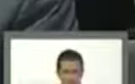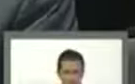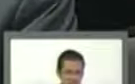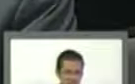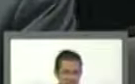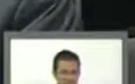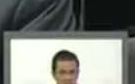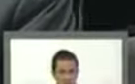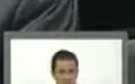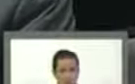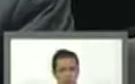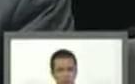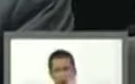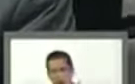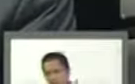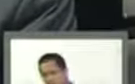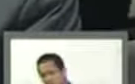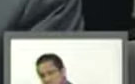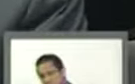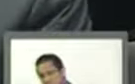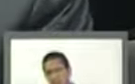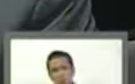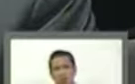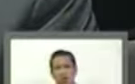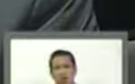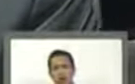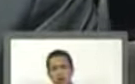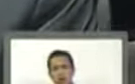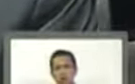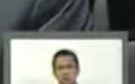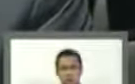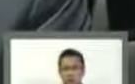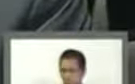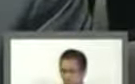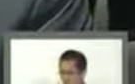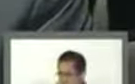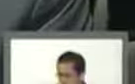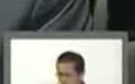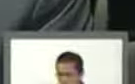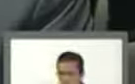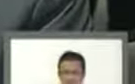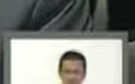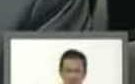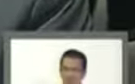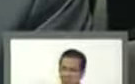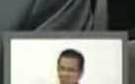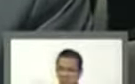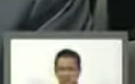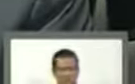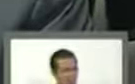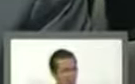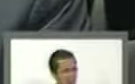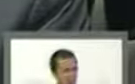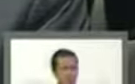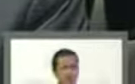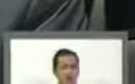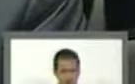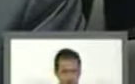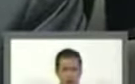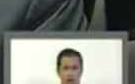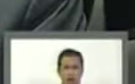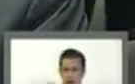y las familias continúan a merced del sufrimiento e incertidumbre. No se han establecido medidas urgentes para evitar una posible